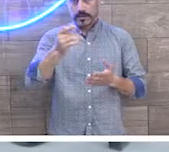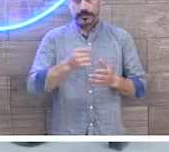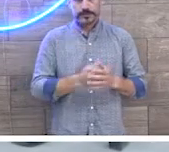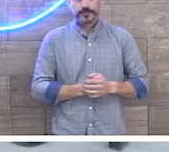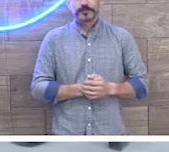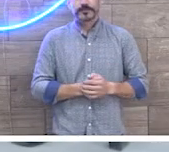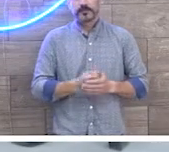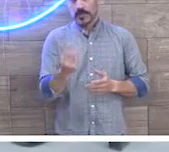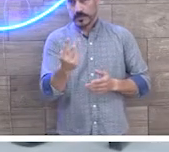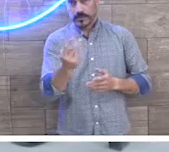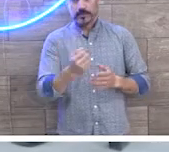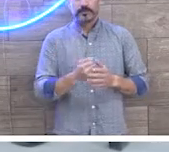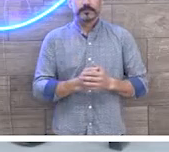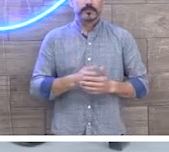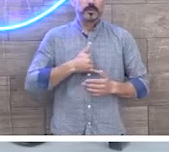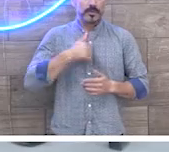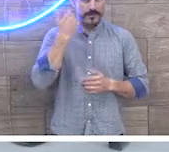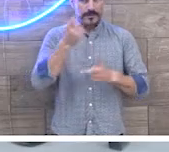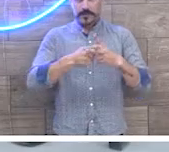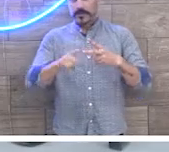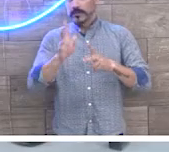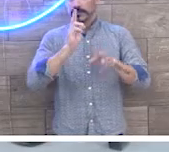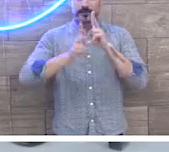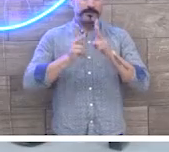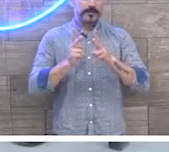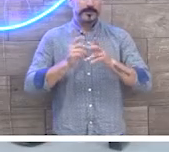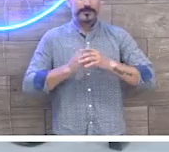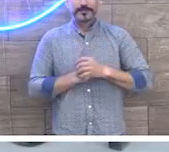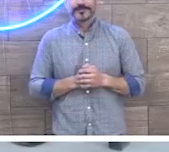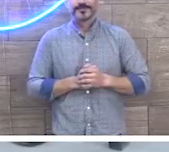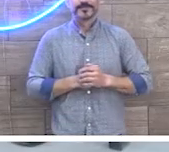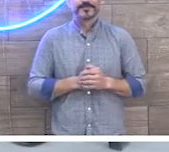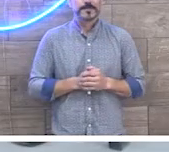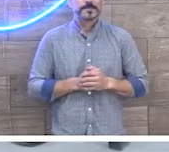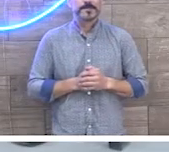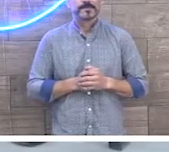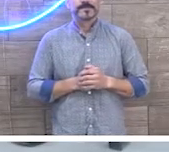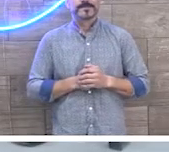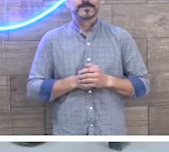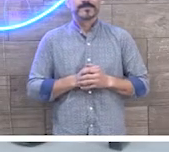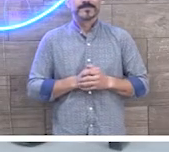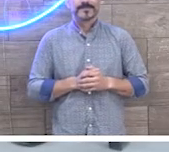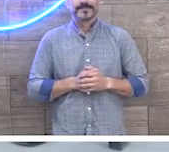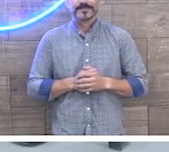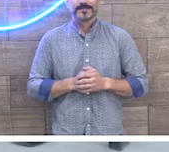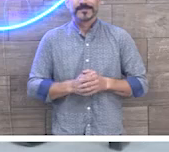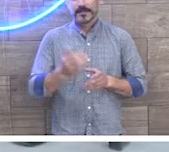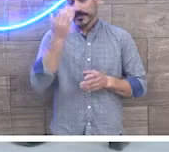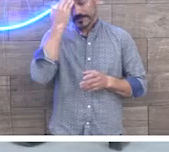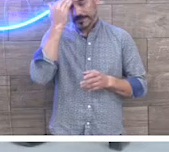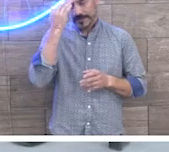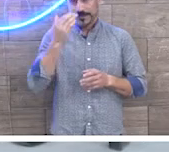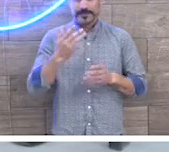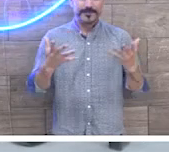gracias, Jorge. Y pues quisiéramos iniciar esta plática, esta charla, pues conociendo